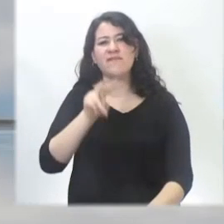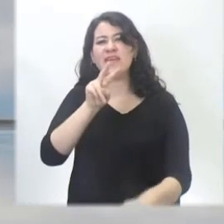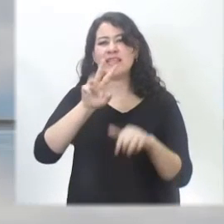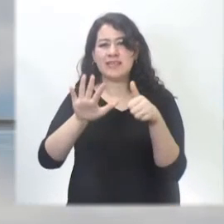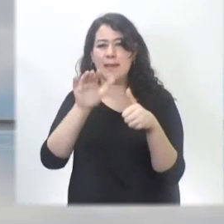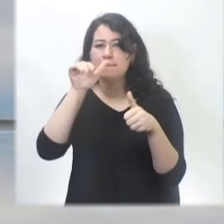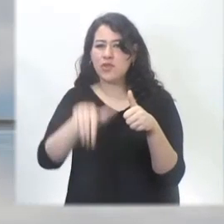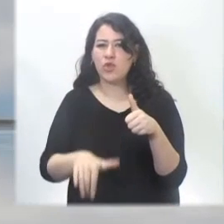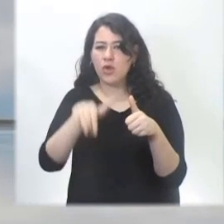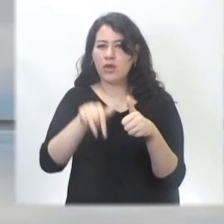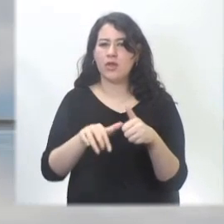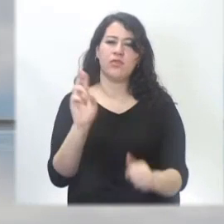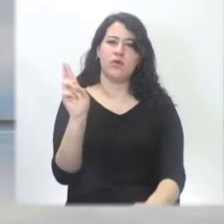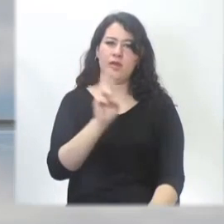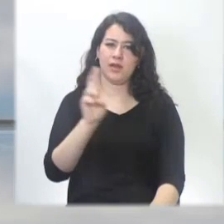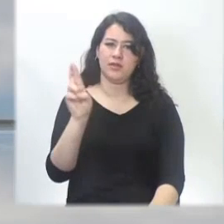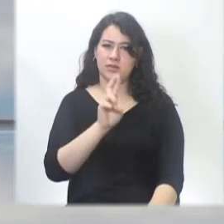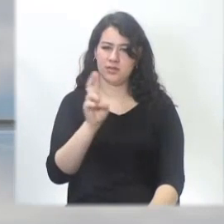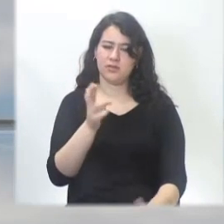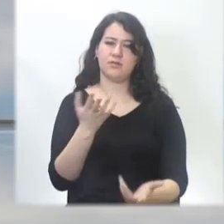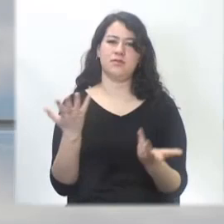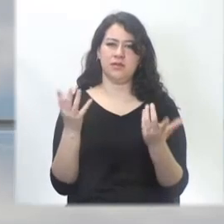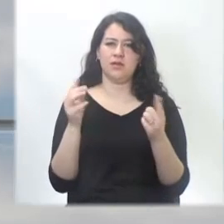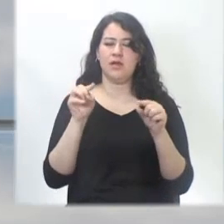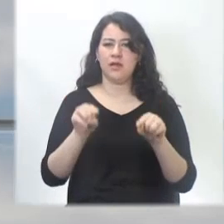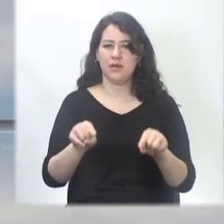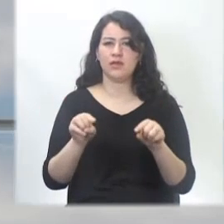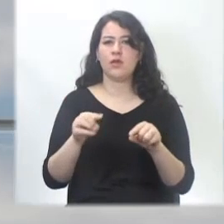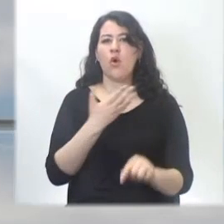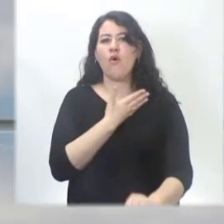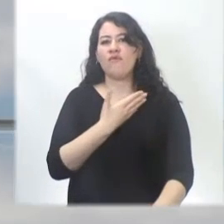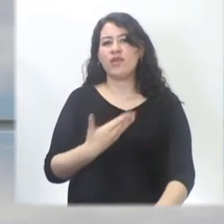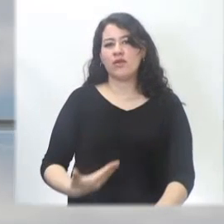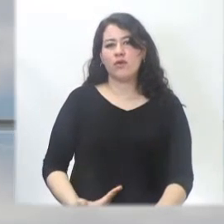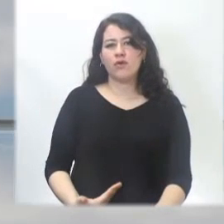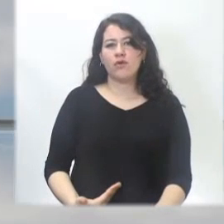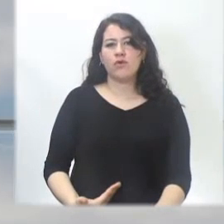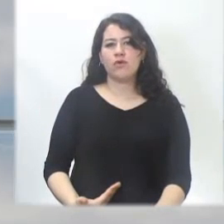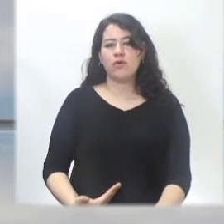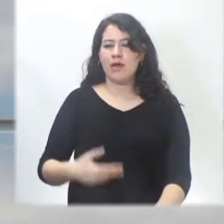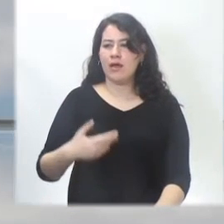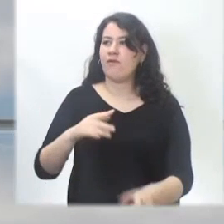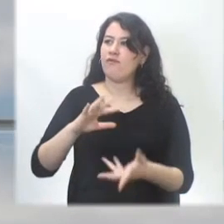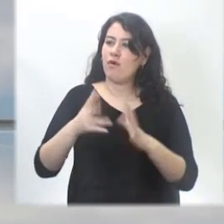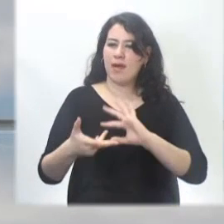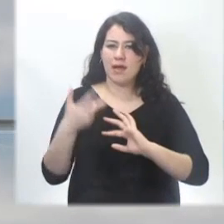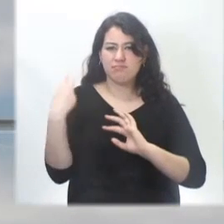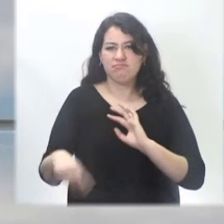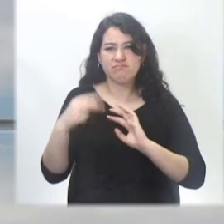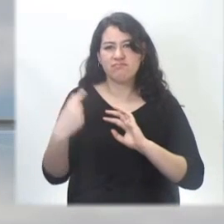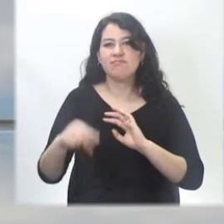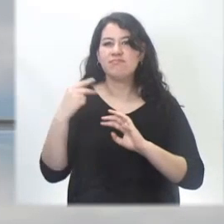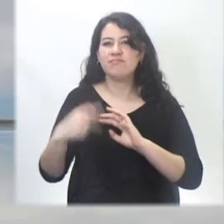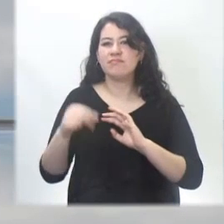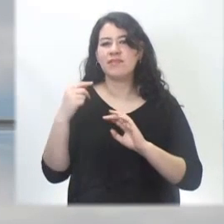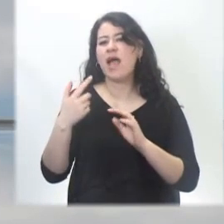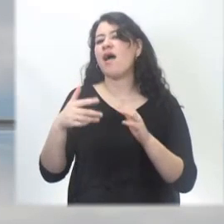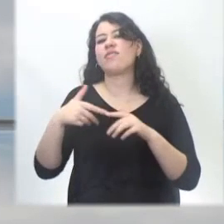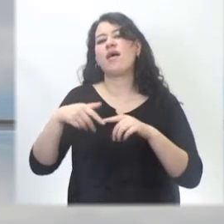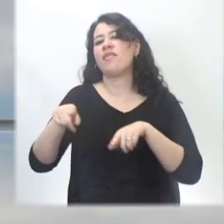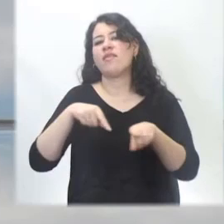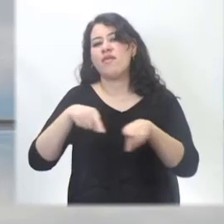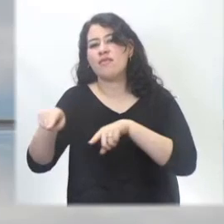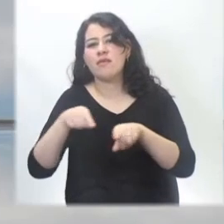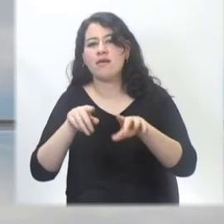dólares, en donde el gobierno evidentemente apura el tratamiento de